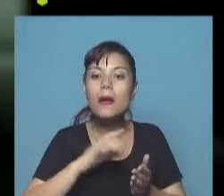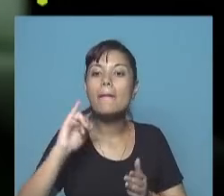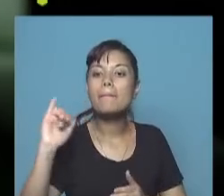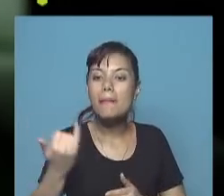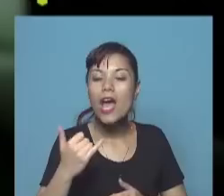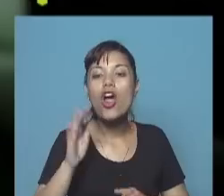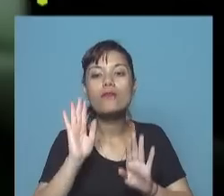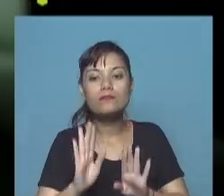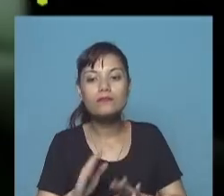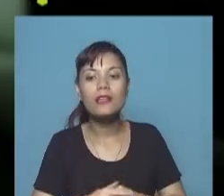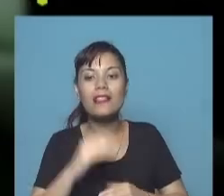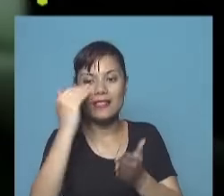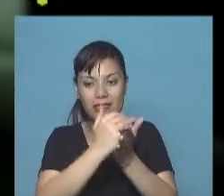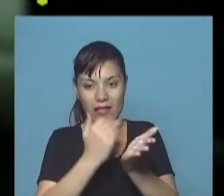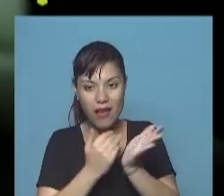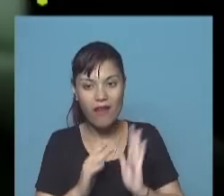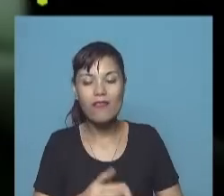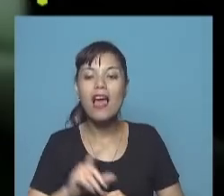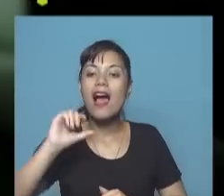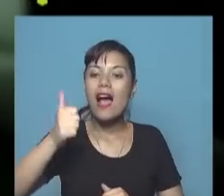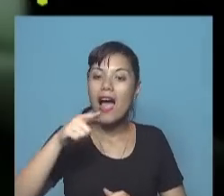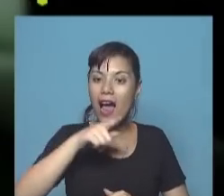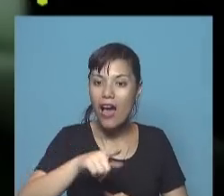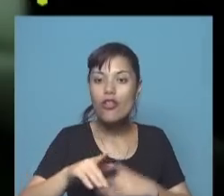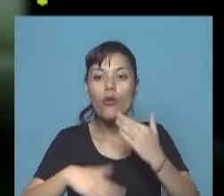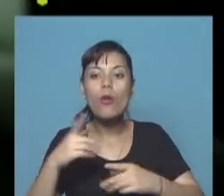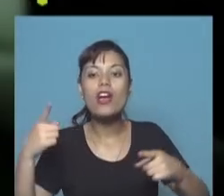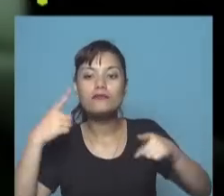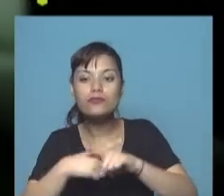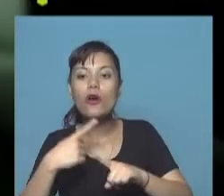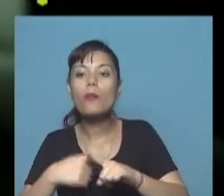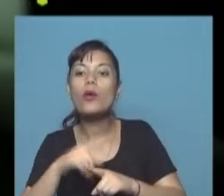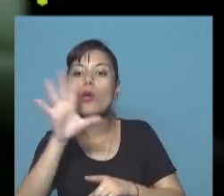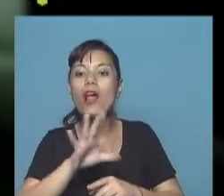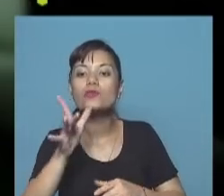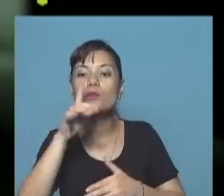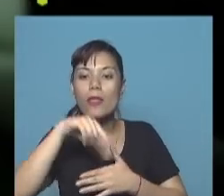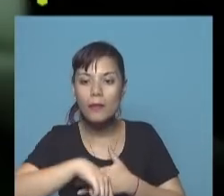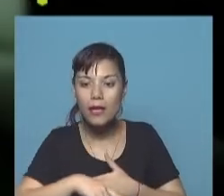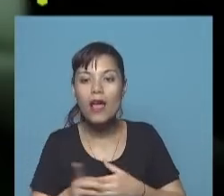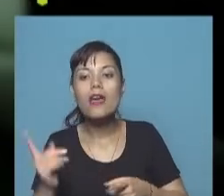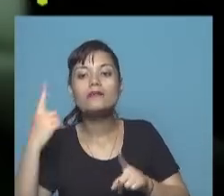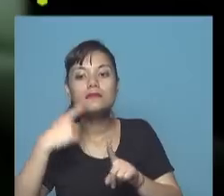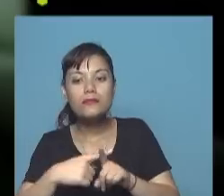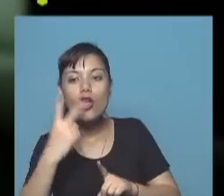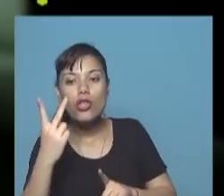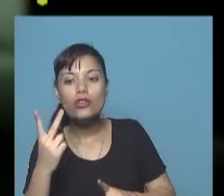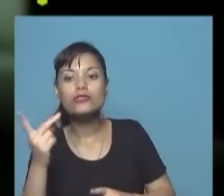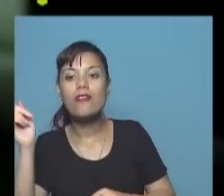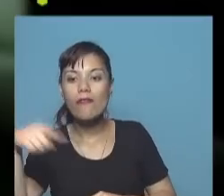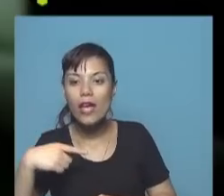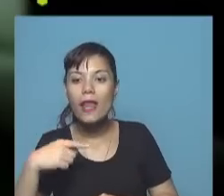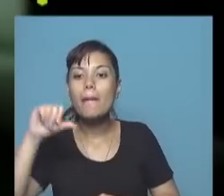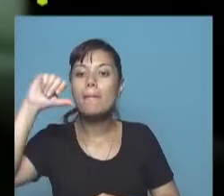mejor posicionado en la tabla. Los ganadores juegan entre sí por los lugares de la Sudamericana, sumados a los otros dos que vienen